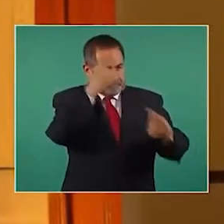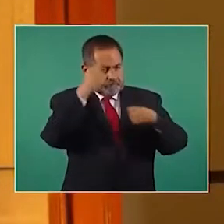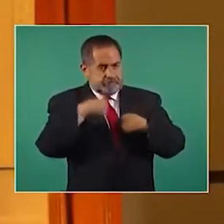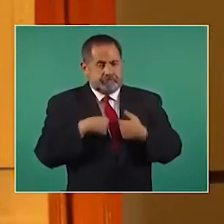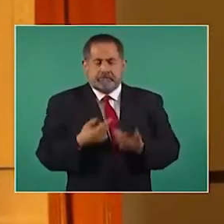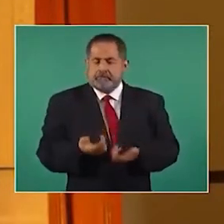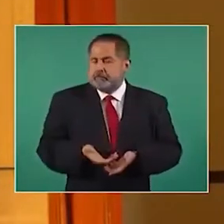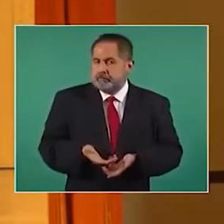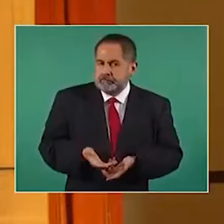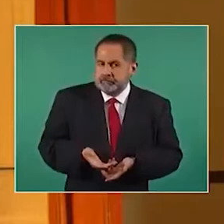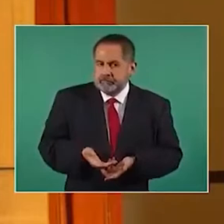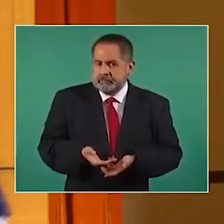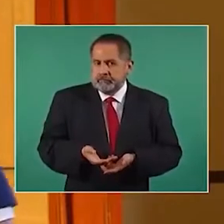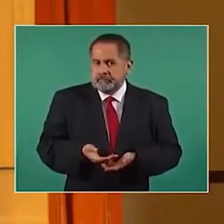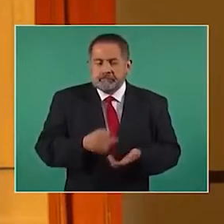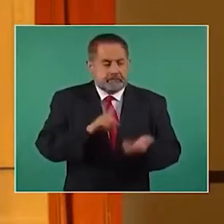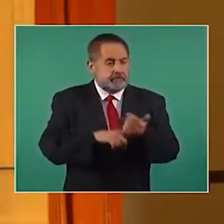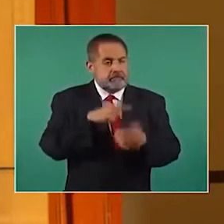de